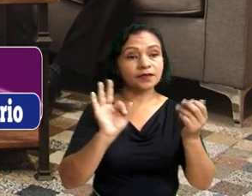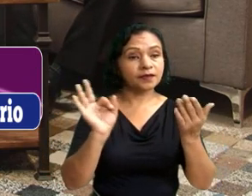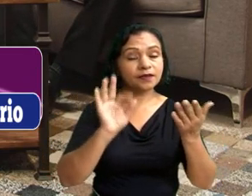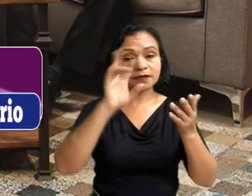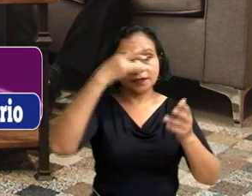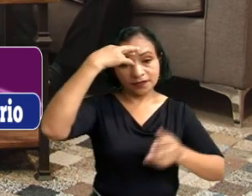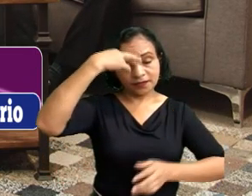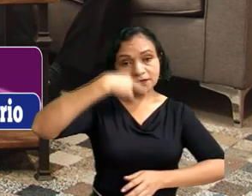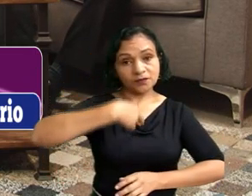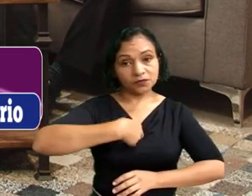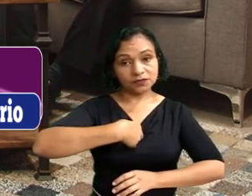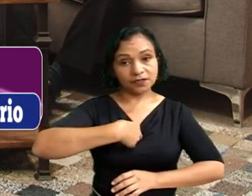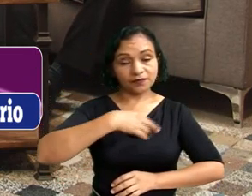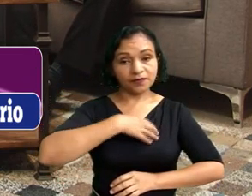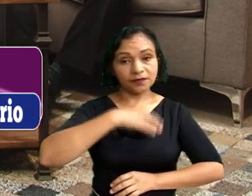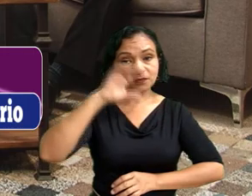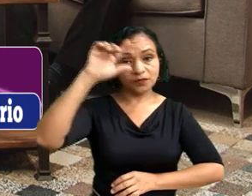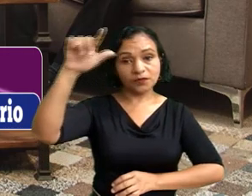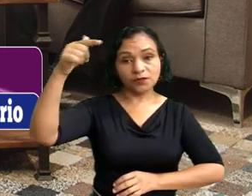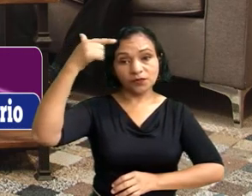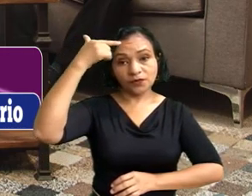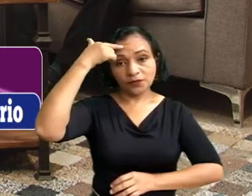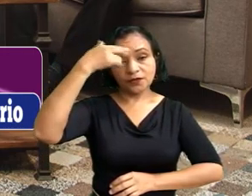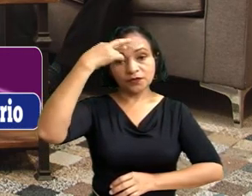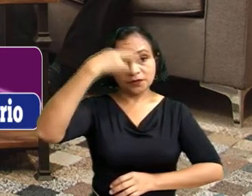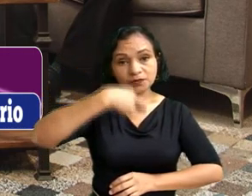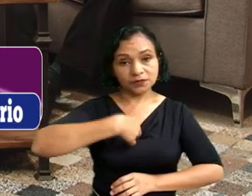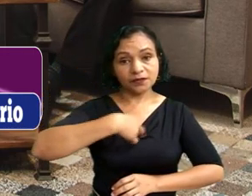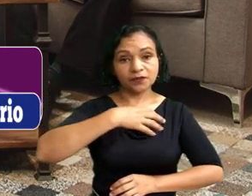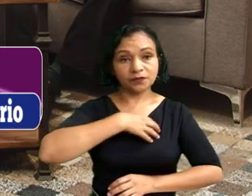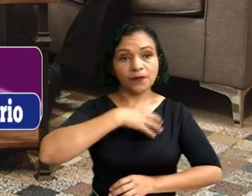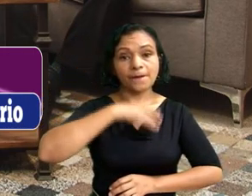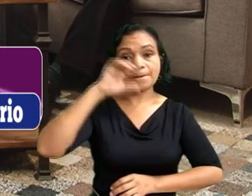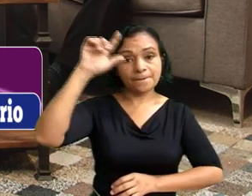responsable como le corresponde como gobierno